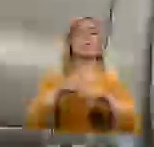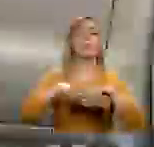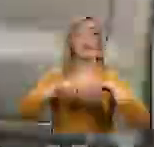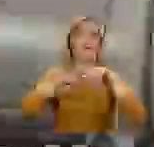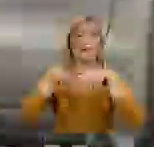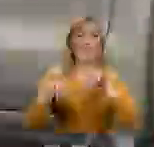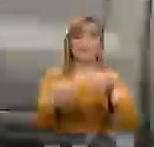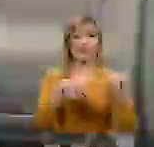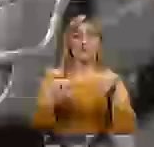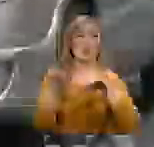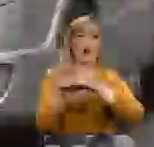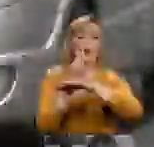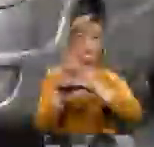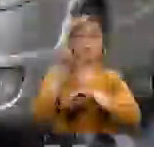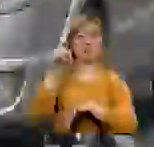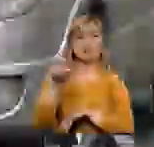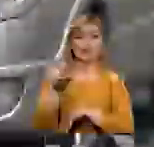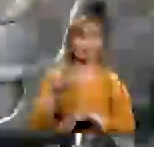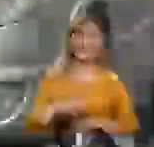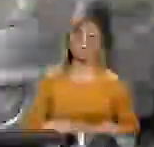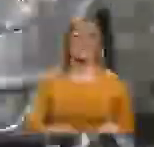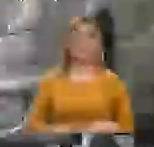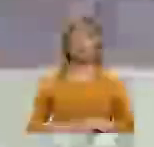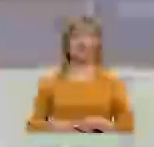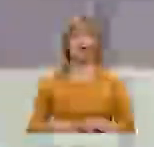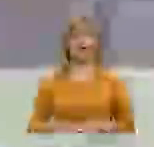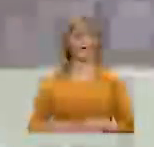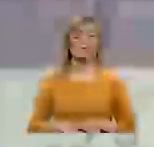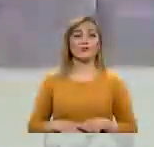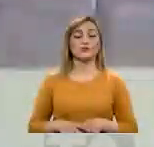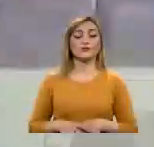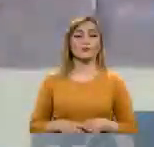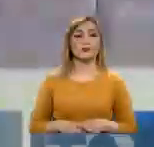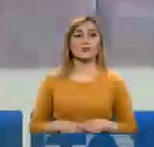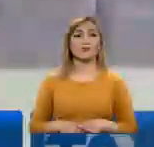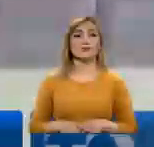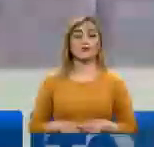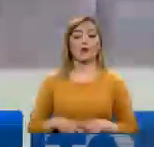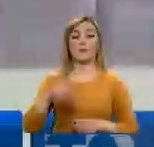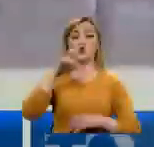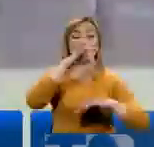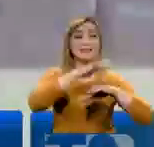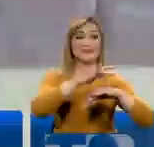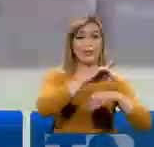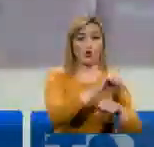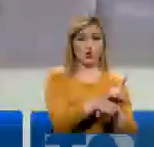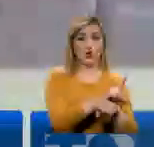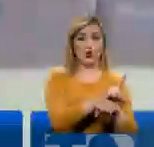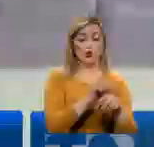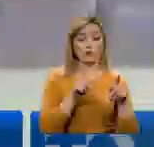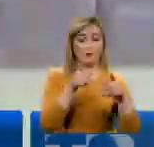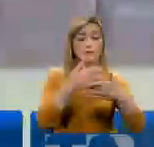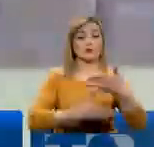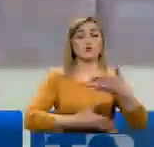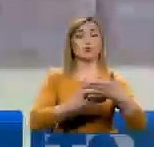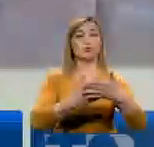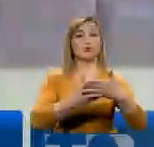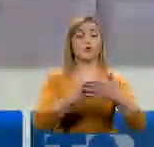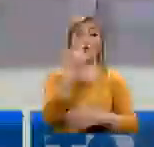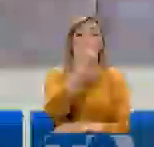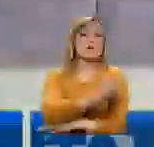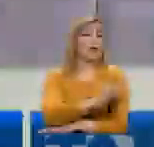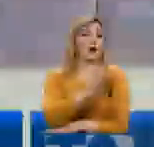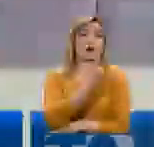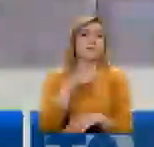a la actividad o uso que se requiera dar a esta autorización. Cuando alguien tenga una cita médica, ese salvoconducto le servirá para un